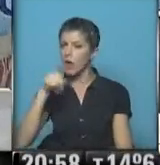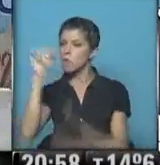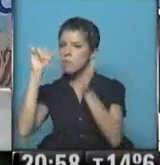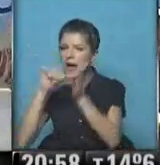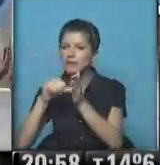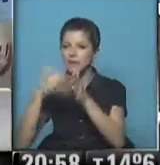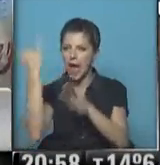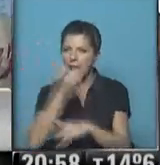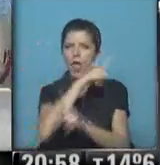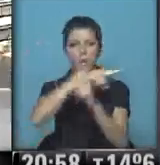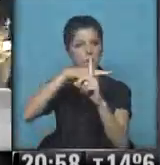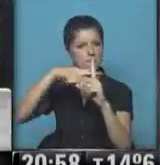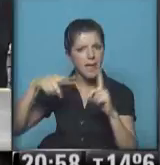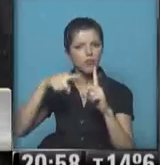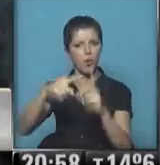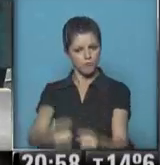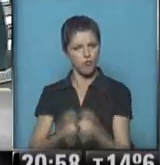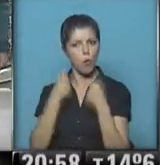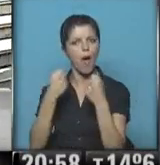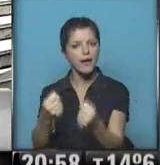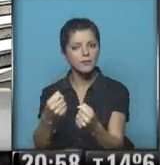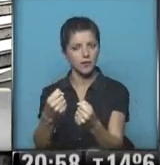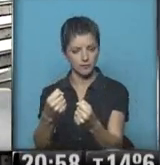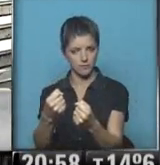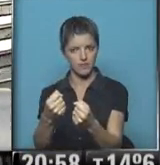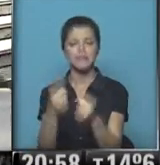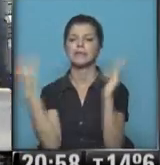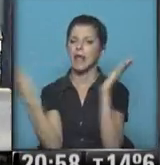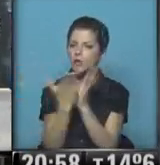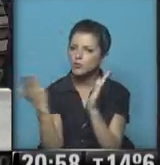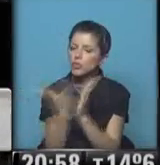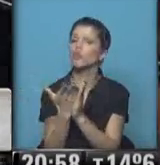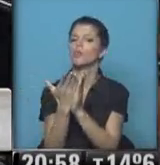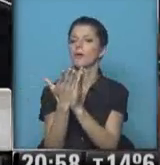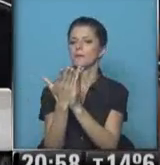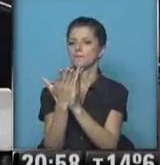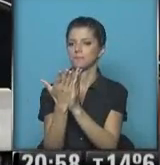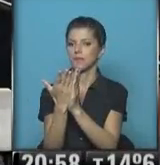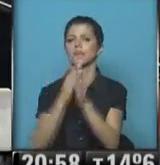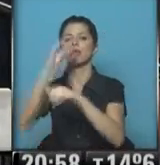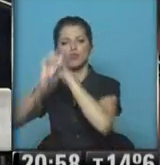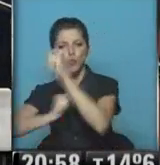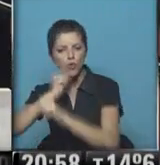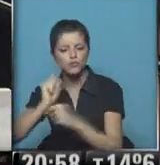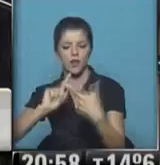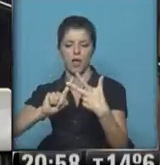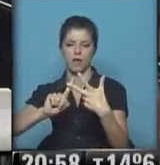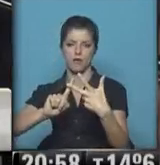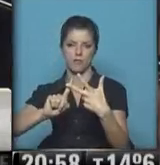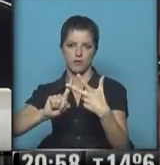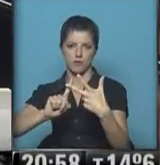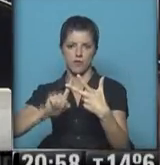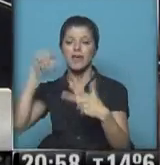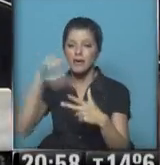clase media poder y qué clase media que estudia una clase media que se realiza una clase media que tiene